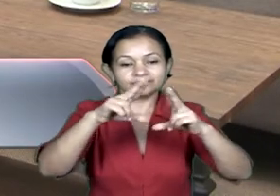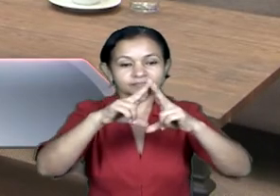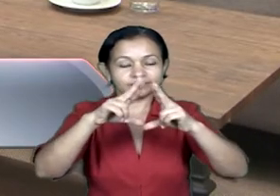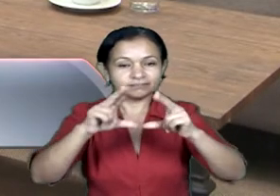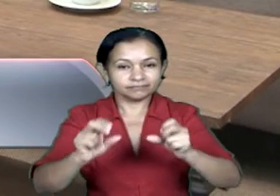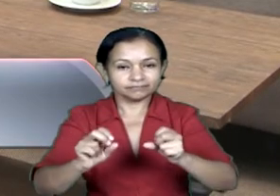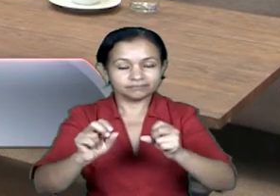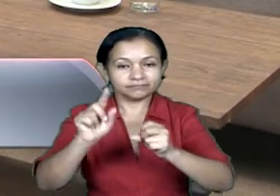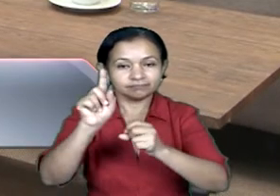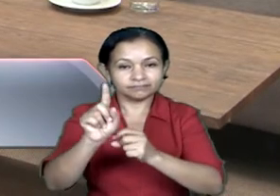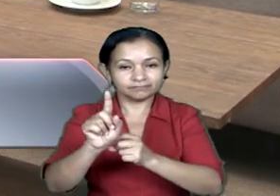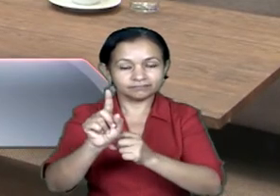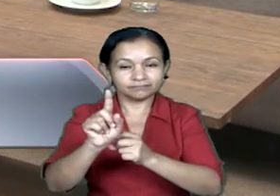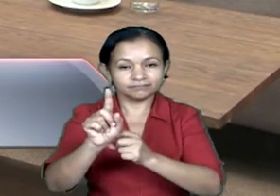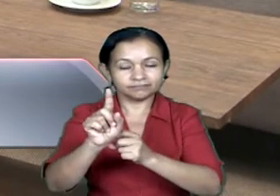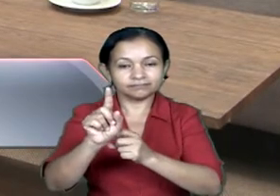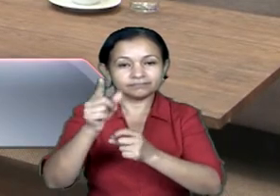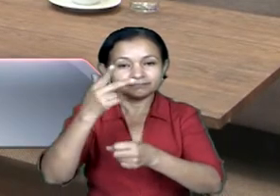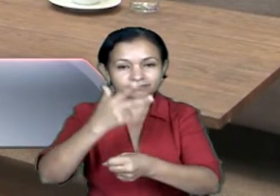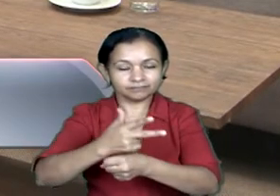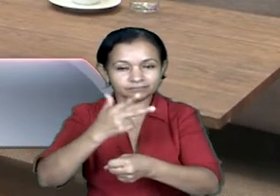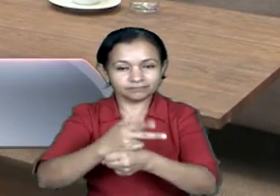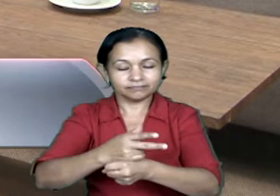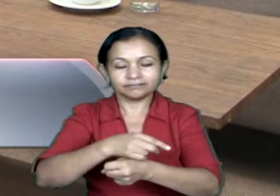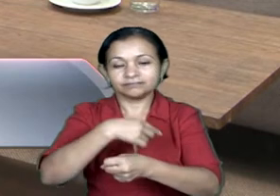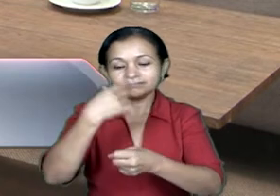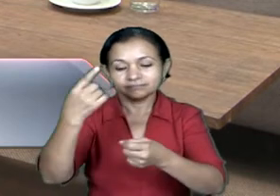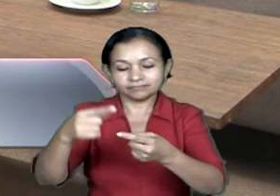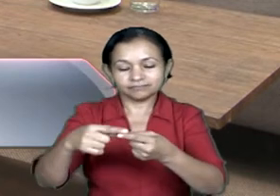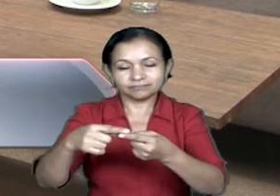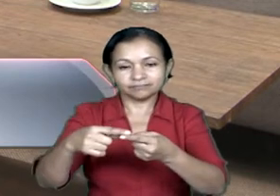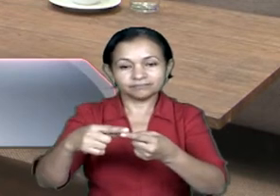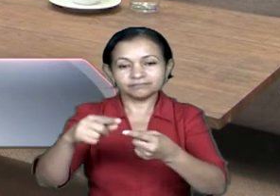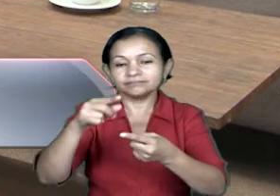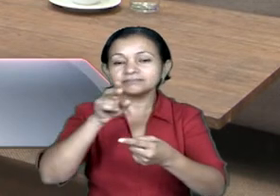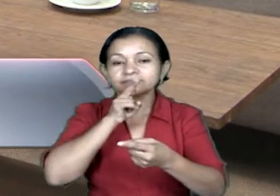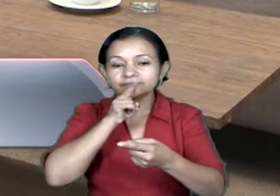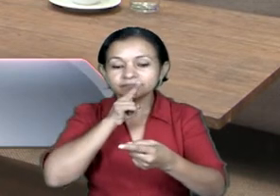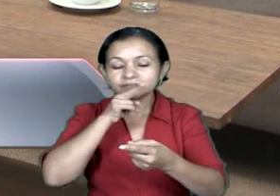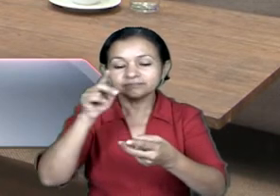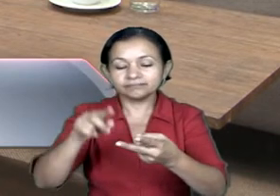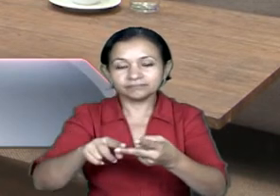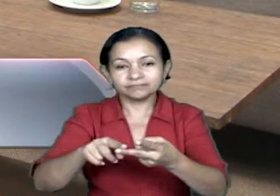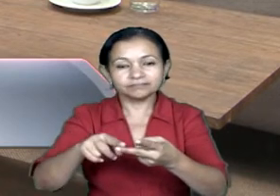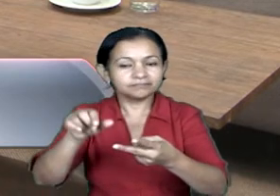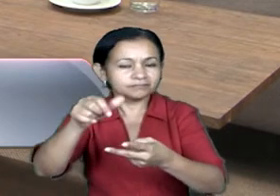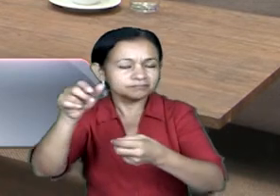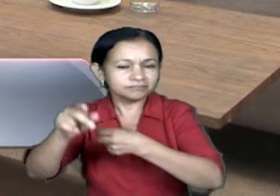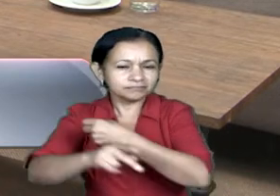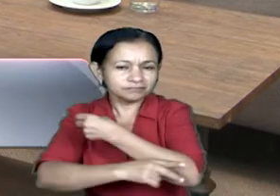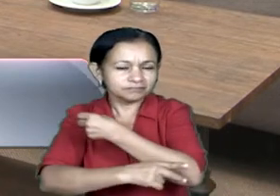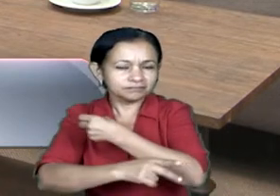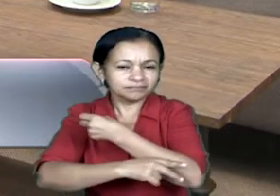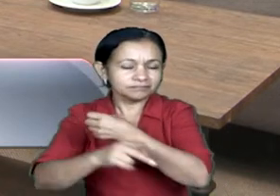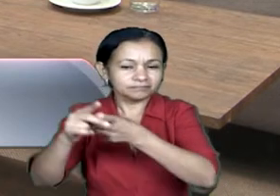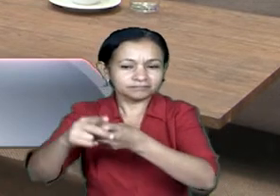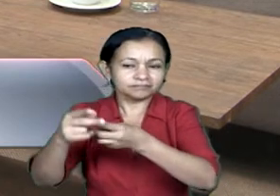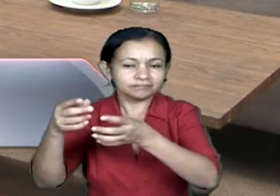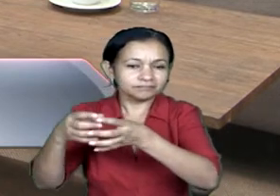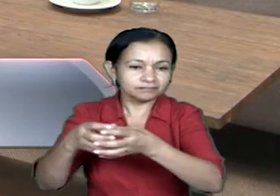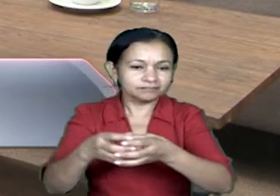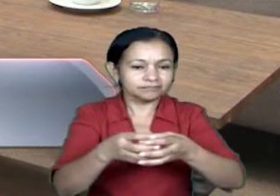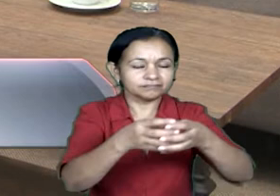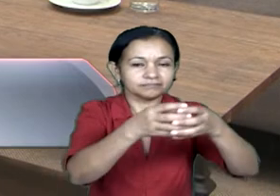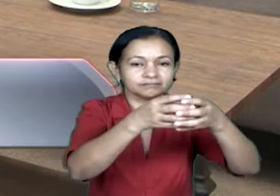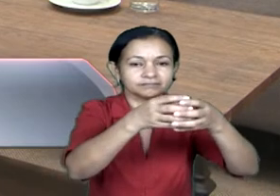y uno de Guatemala, de Honduras, también de otros países, ¿no?, para viajar